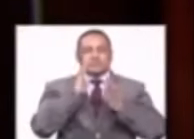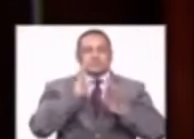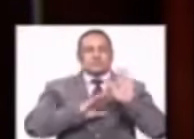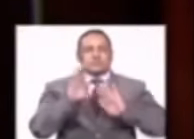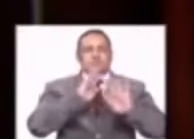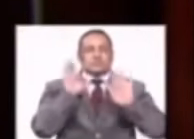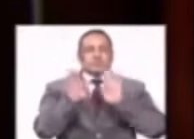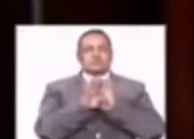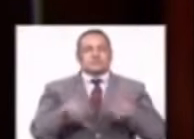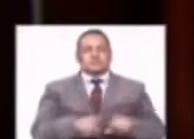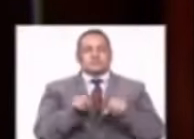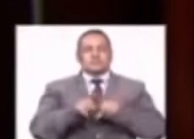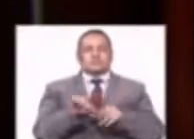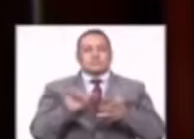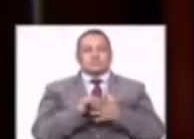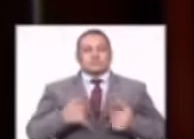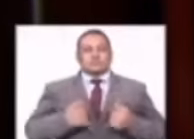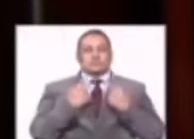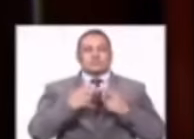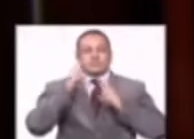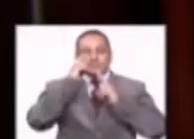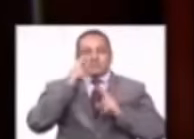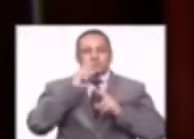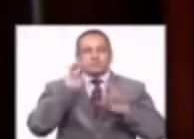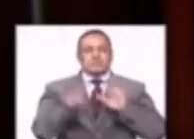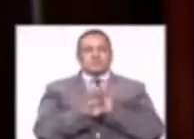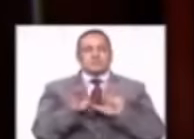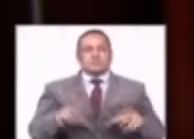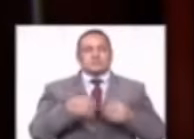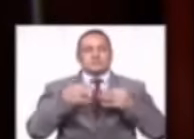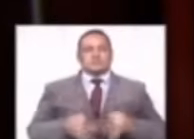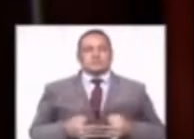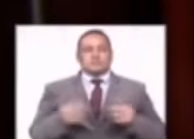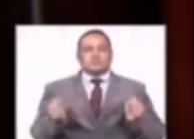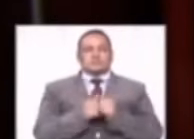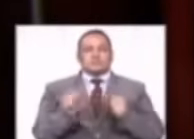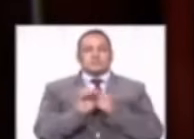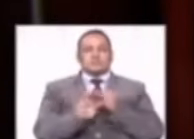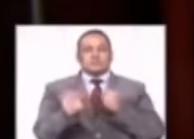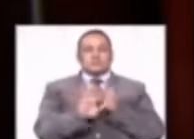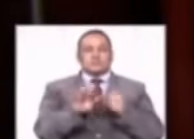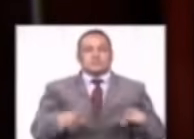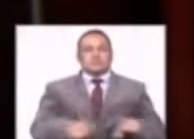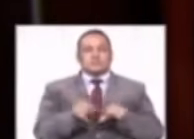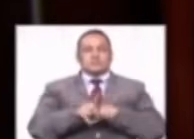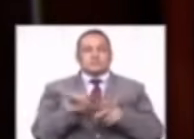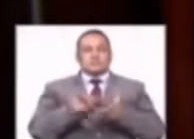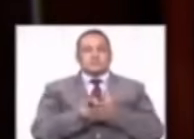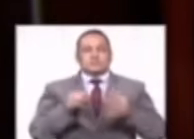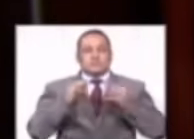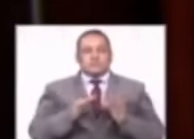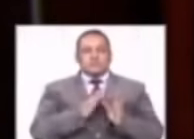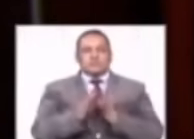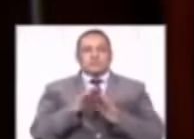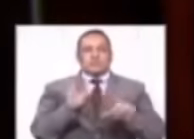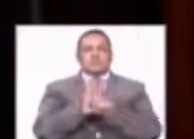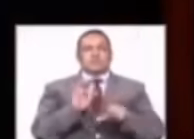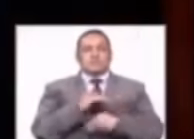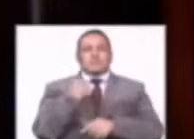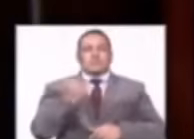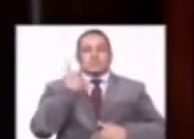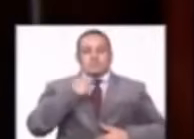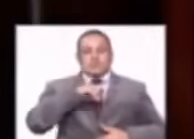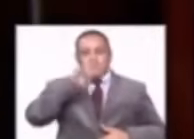intereses nacionales, así como de respetar, cumplir y defender la Constitución y el ordenamiento jurídico de la